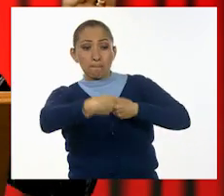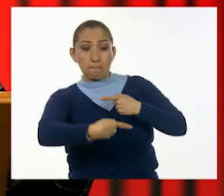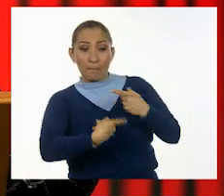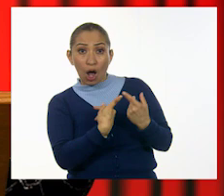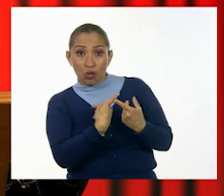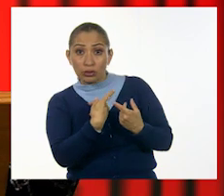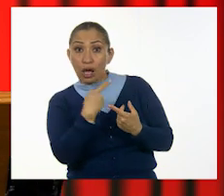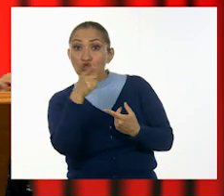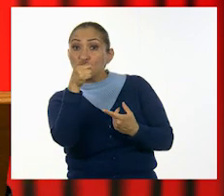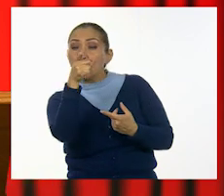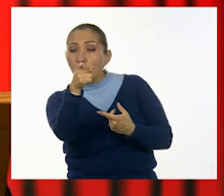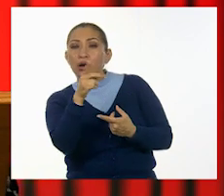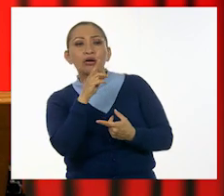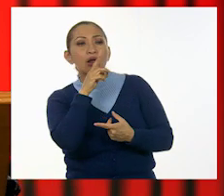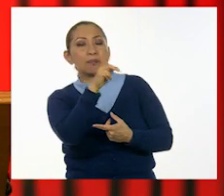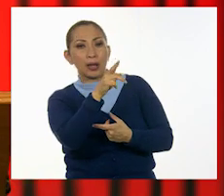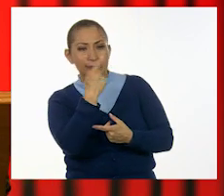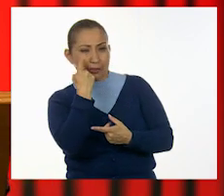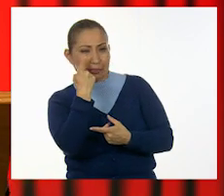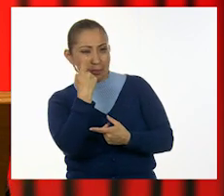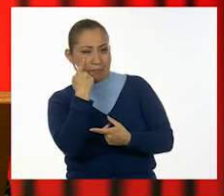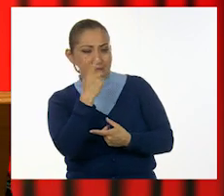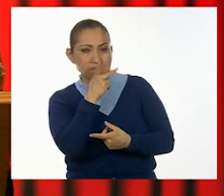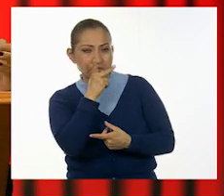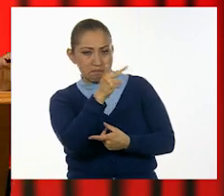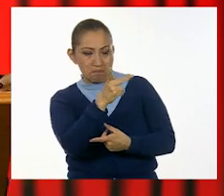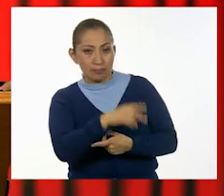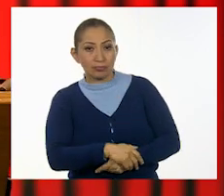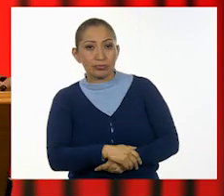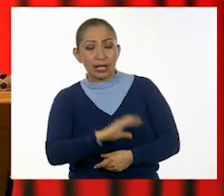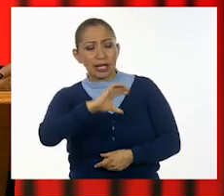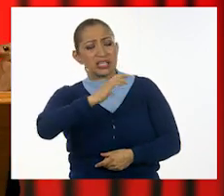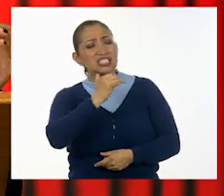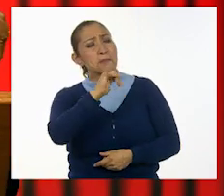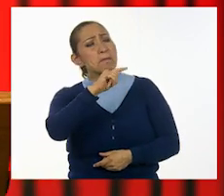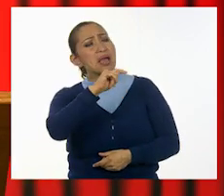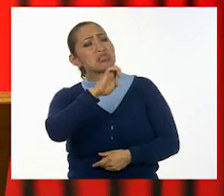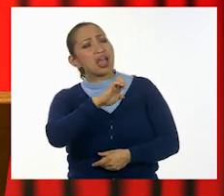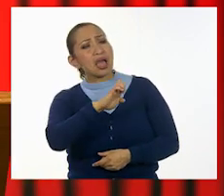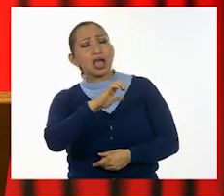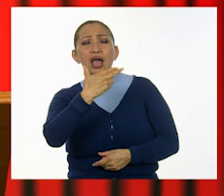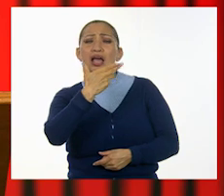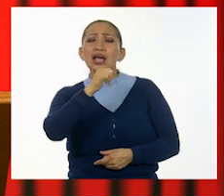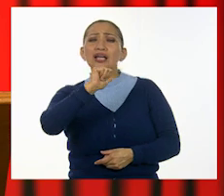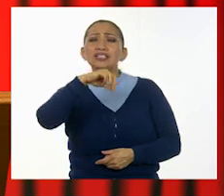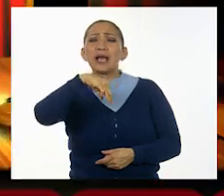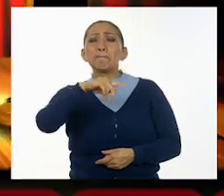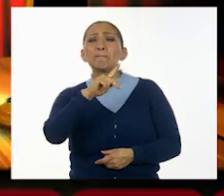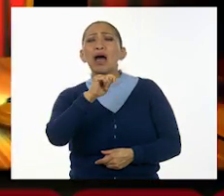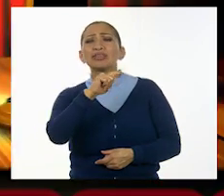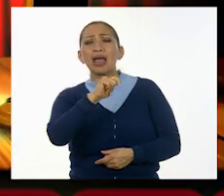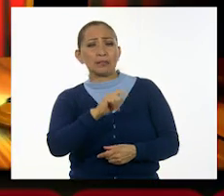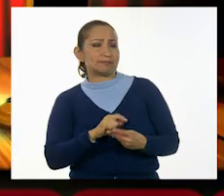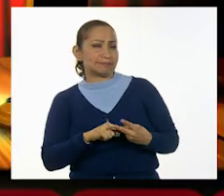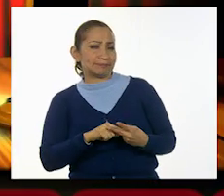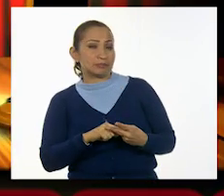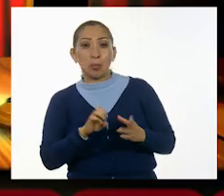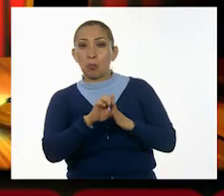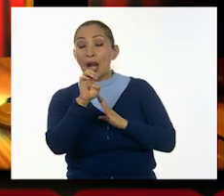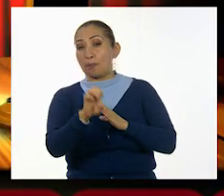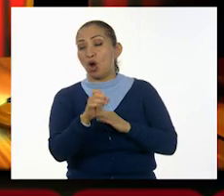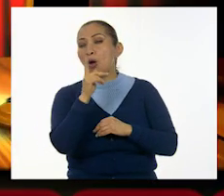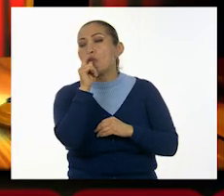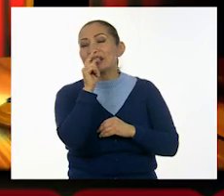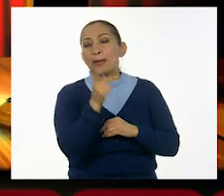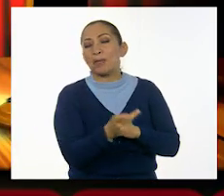pregunta que le haga, responda con estas palabras: chímpete, chámpata. Por ejemplo,